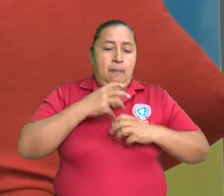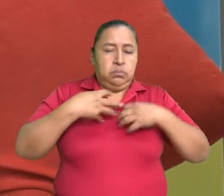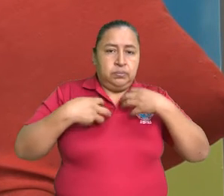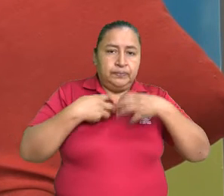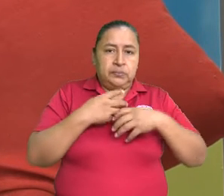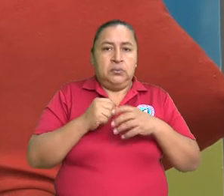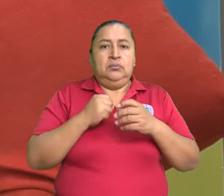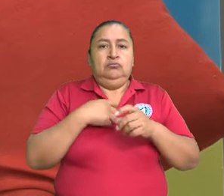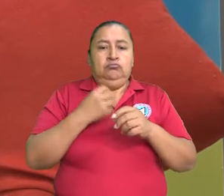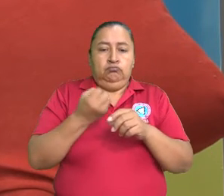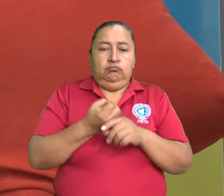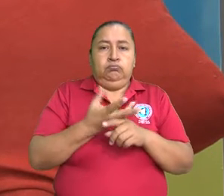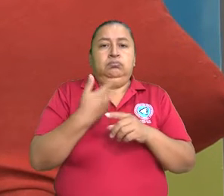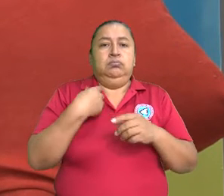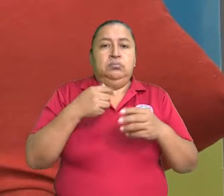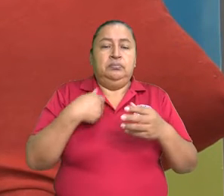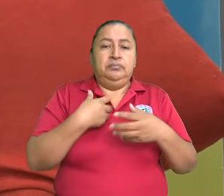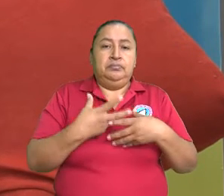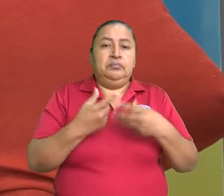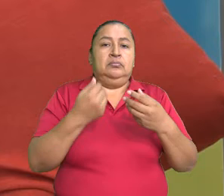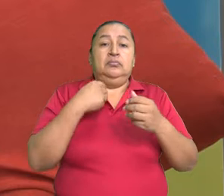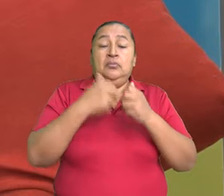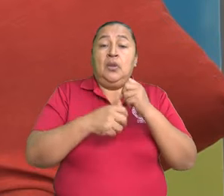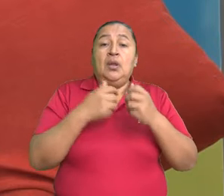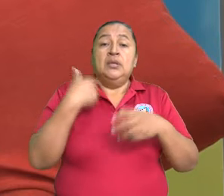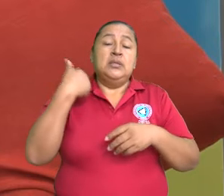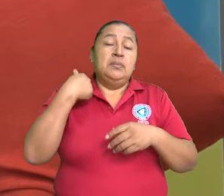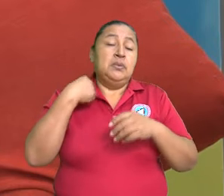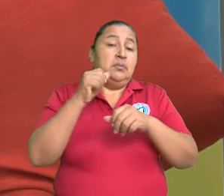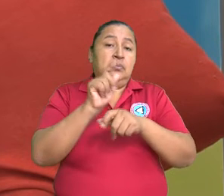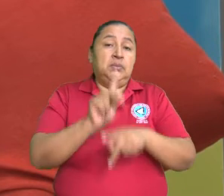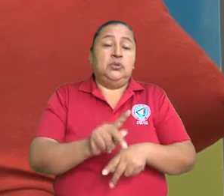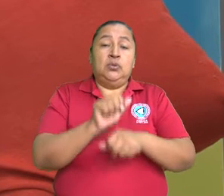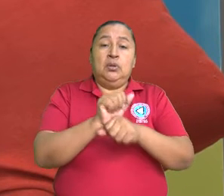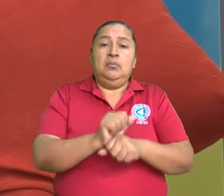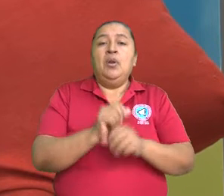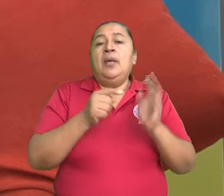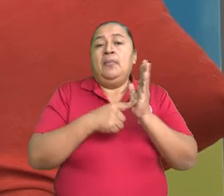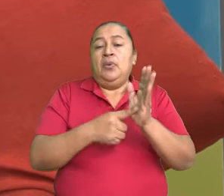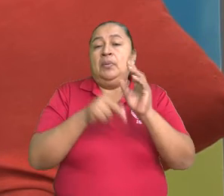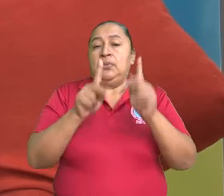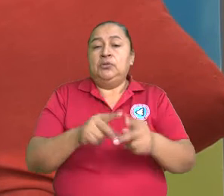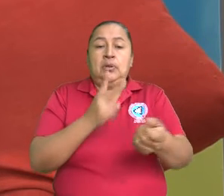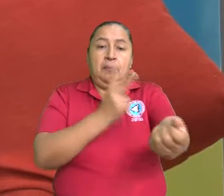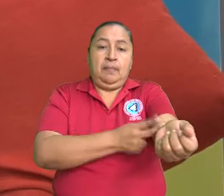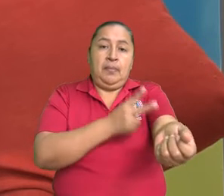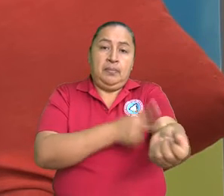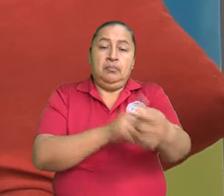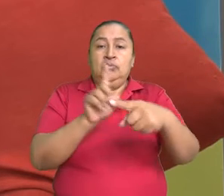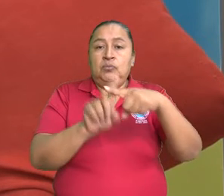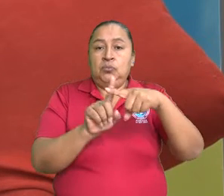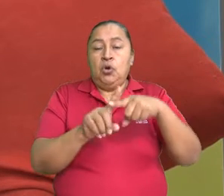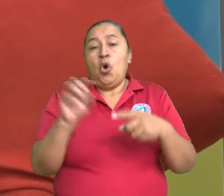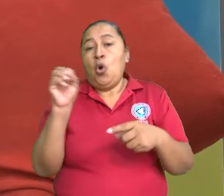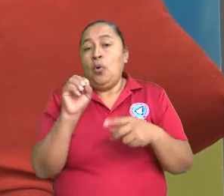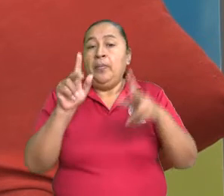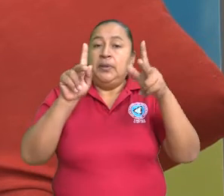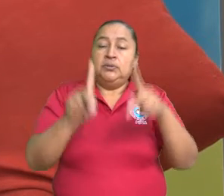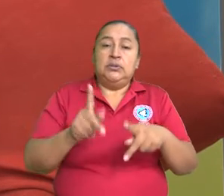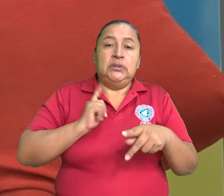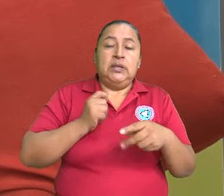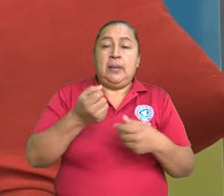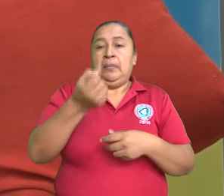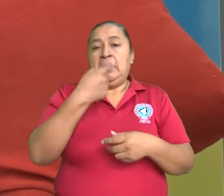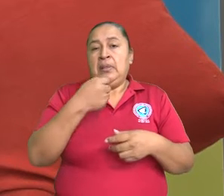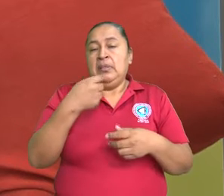muy disminuido, está abolido, por ejemplo, muy frecuente en los pacientes con VIH positivo, aquellos pacientes que están tomando algún